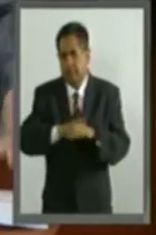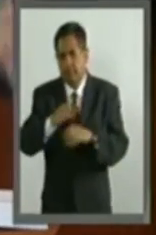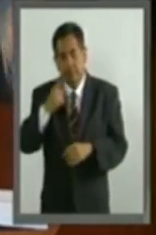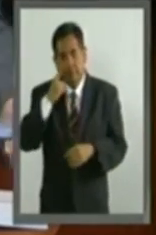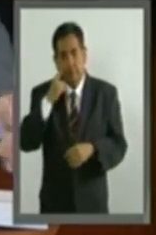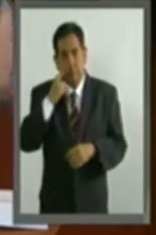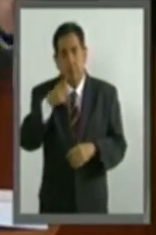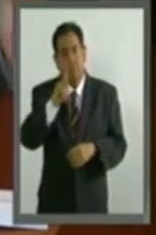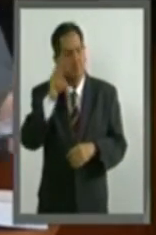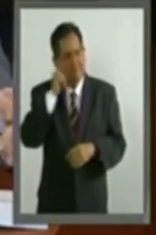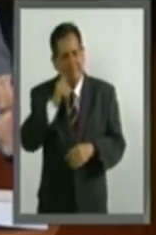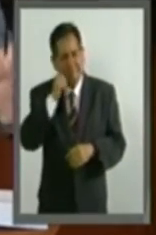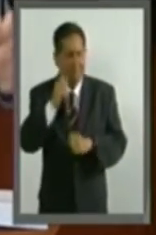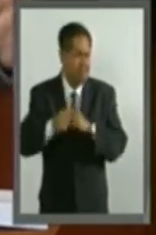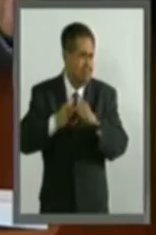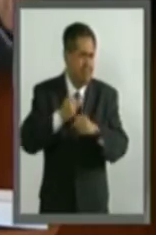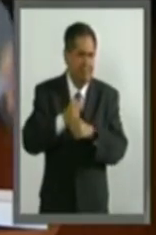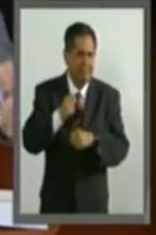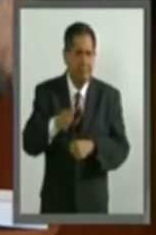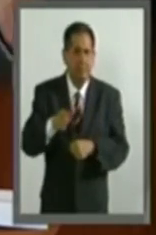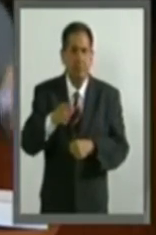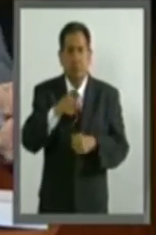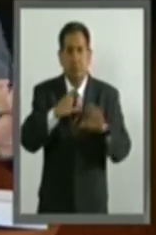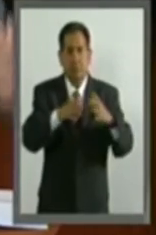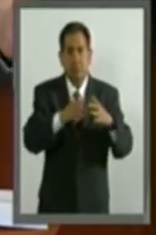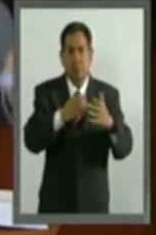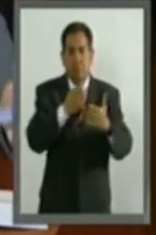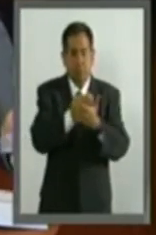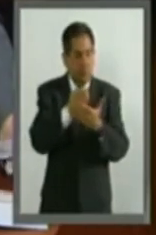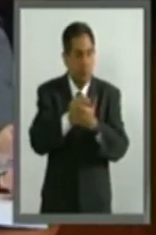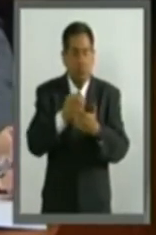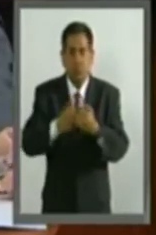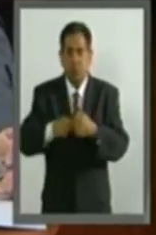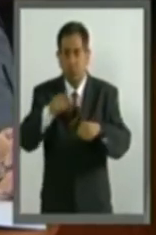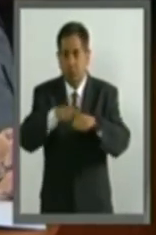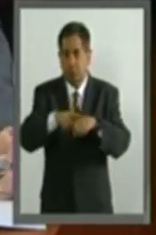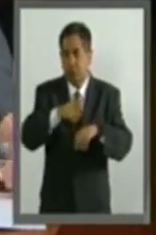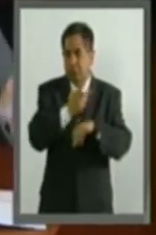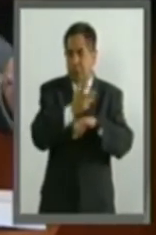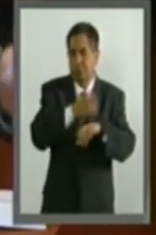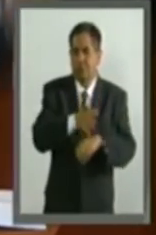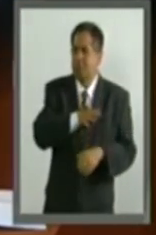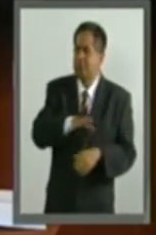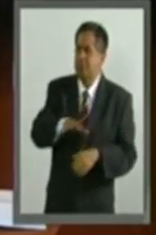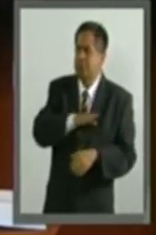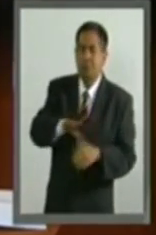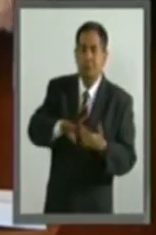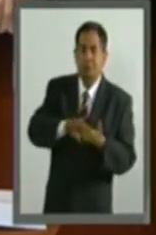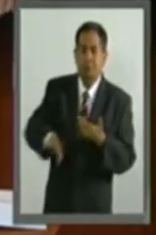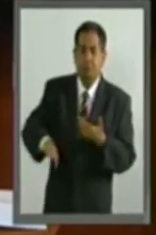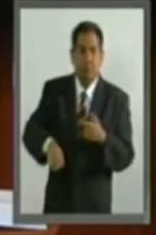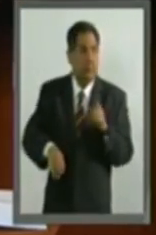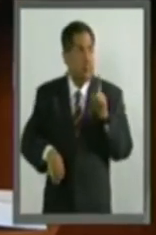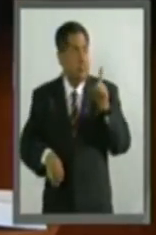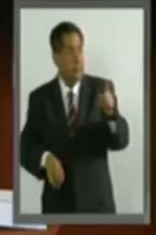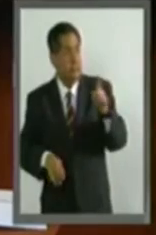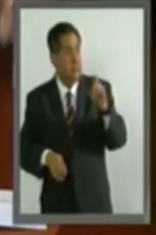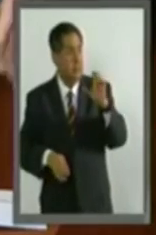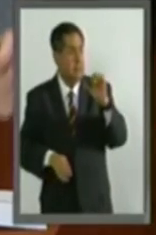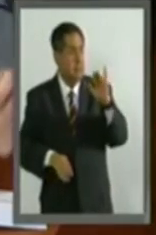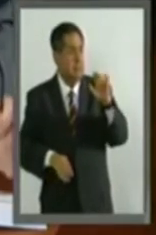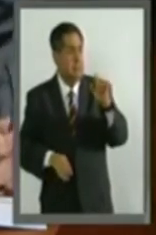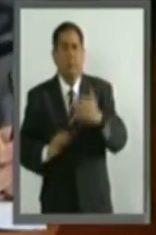siempre es rechazada y reclamada por los sectores económicos y la sociedad norteamericana cuando ellos entran en crisis y están